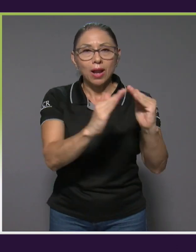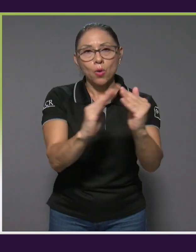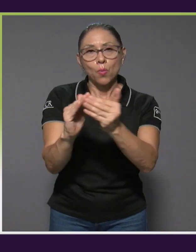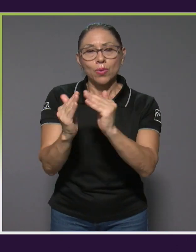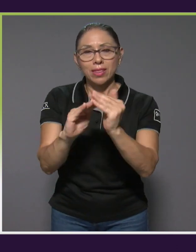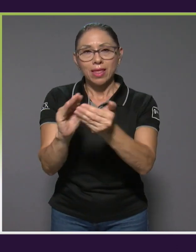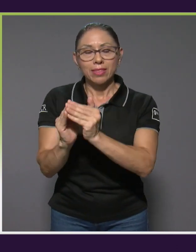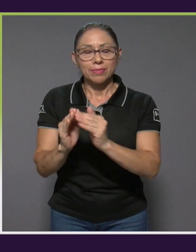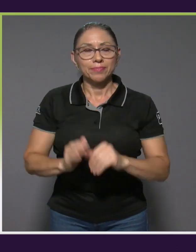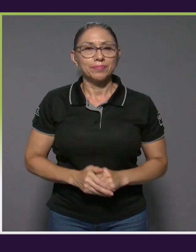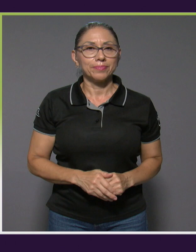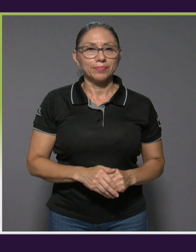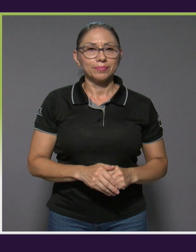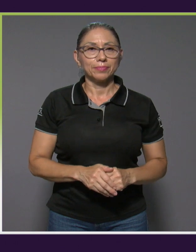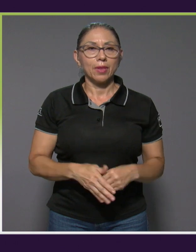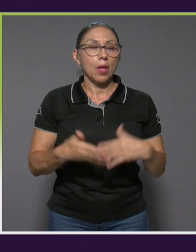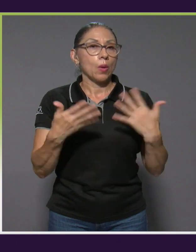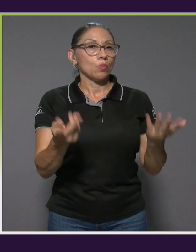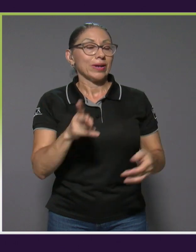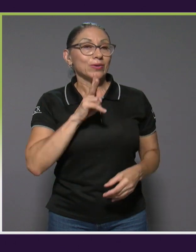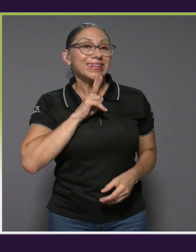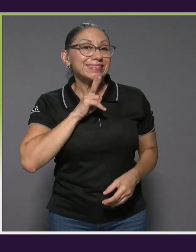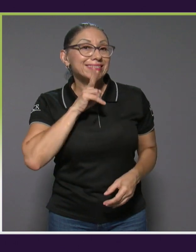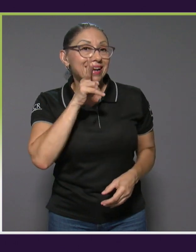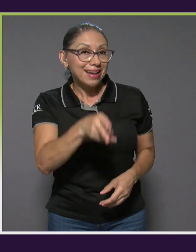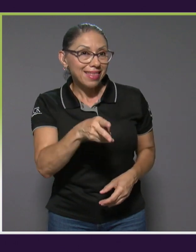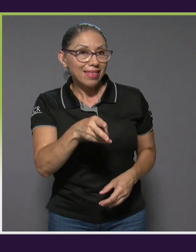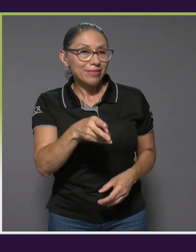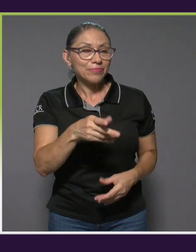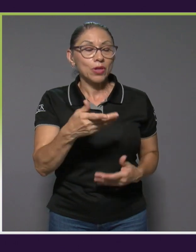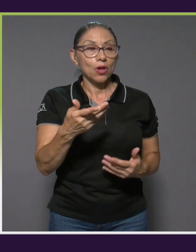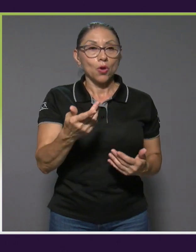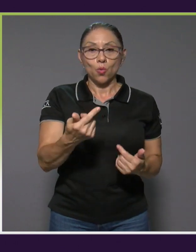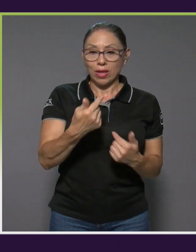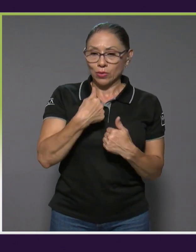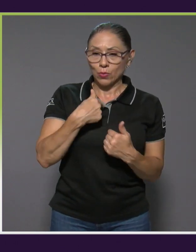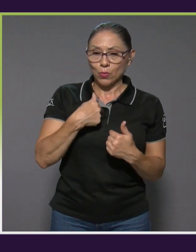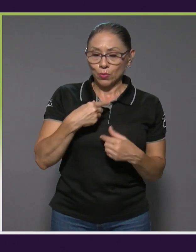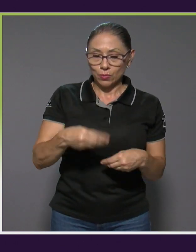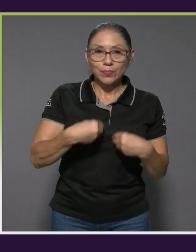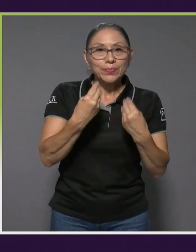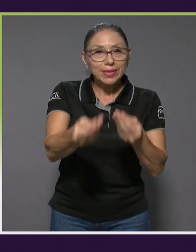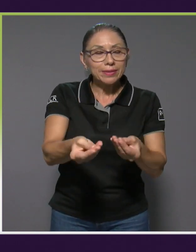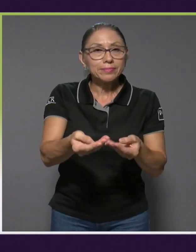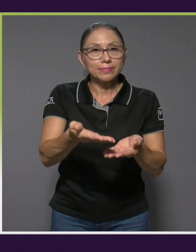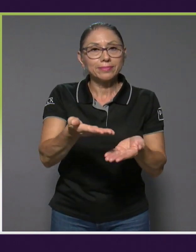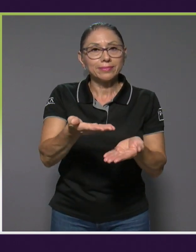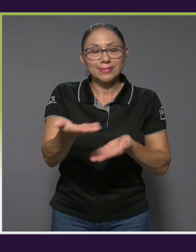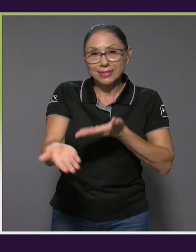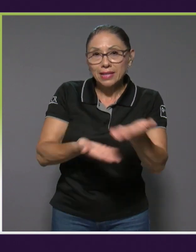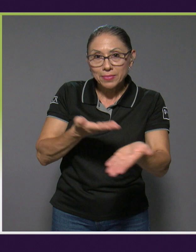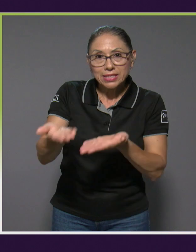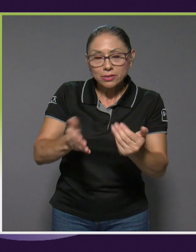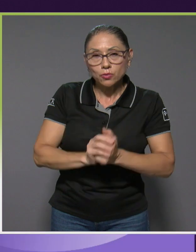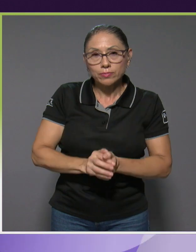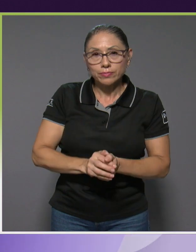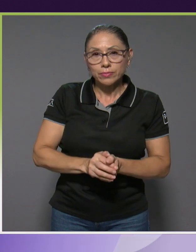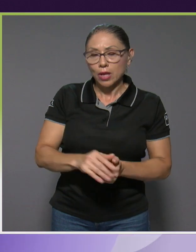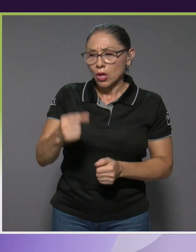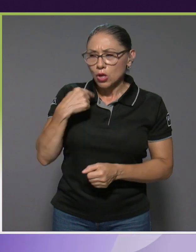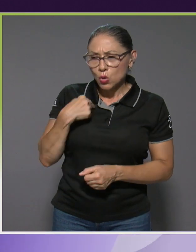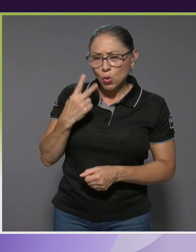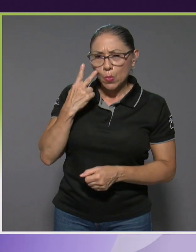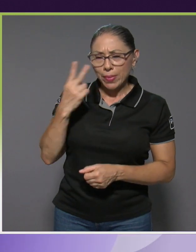Bueno, en realidad, cuando uno presta este servicio y ve el resultado que